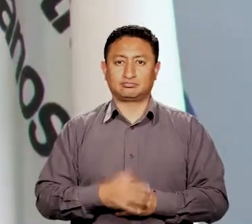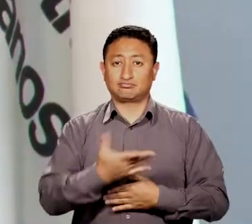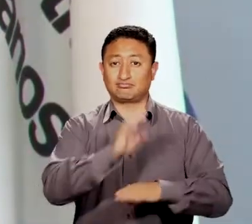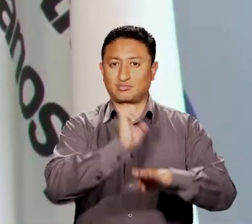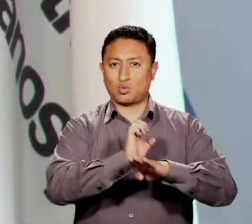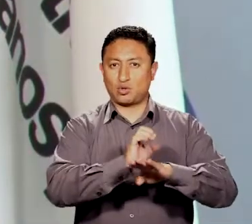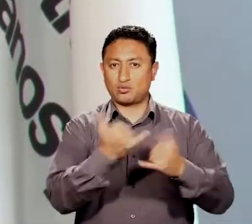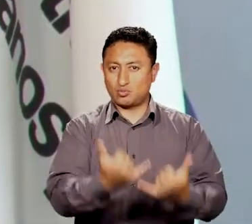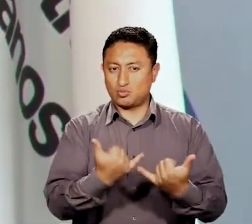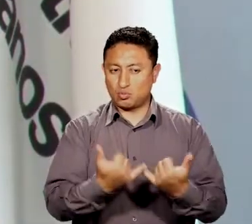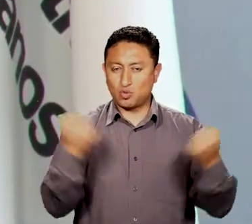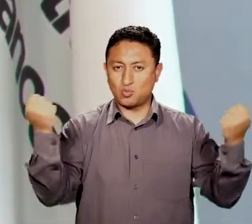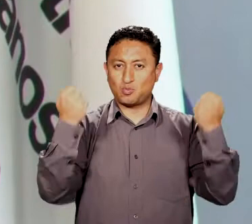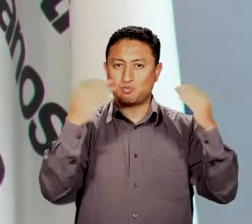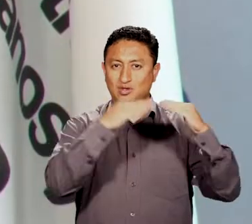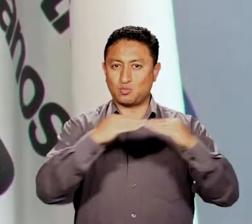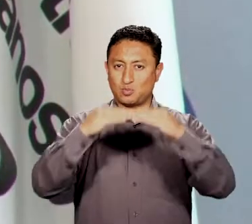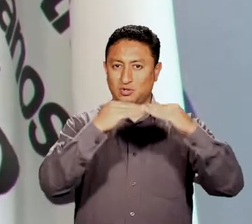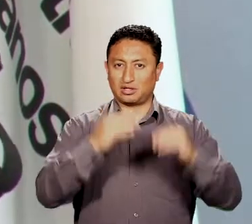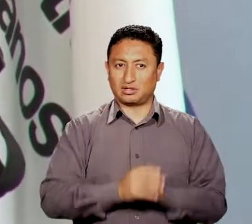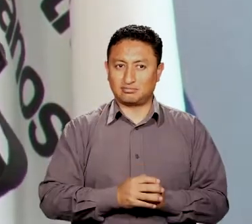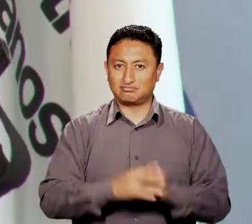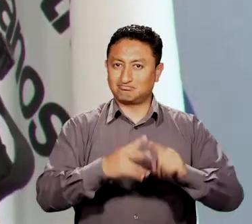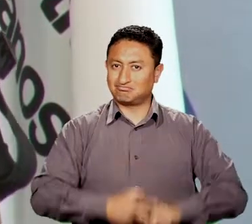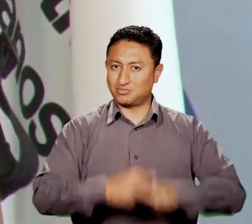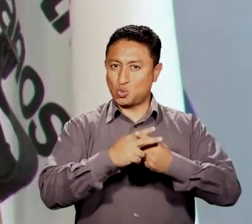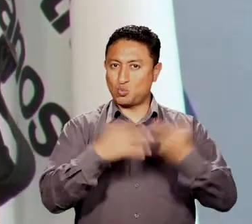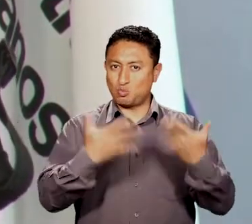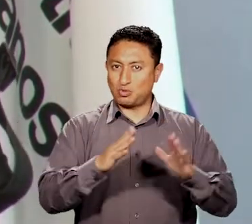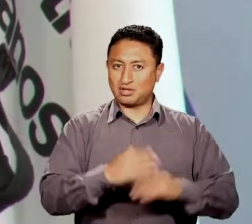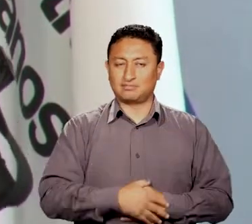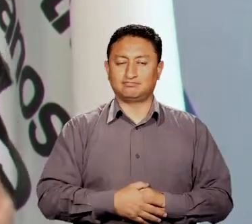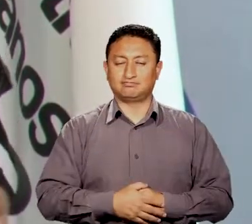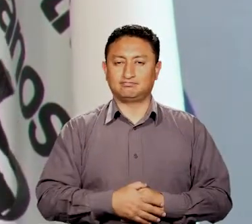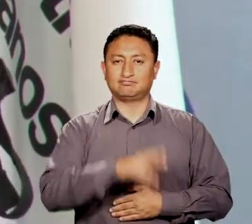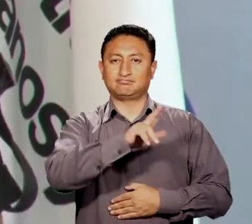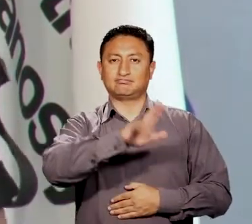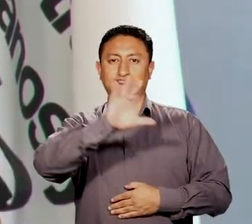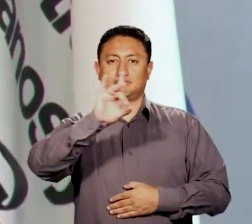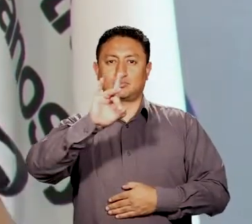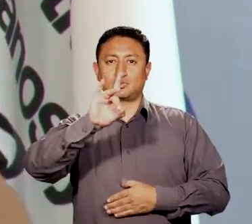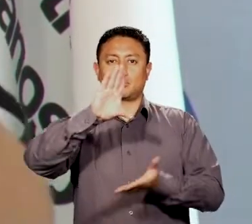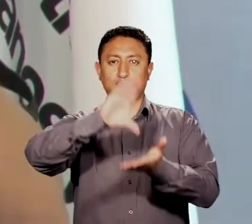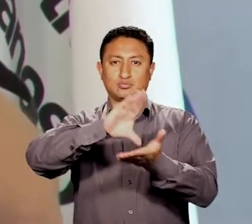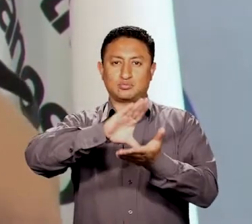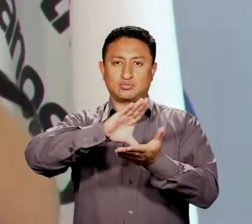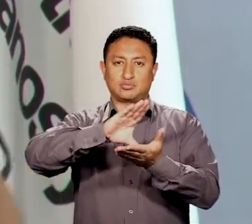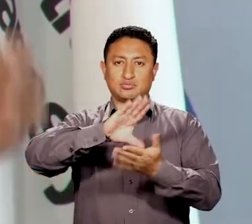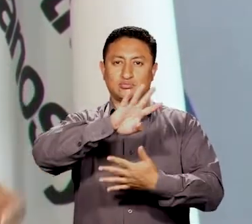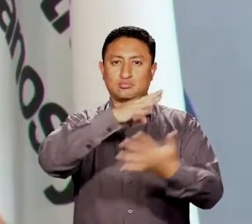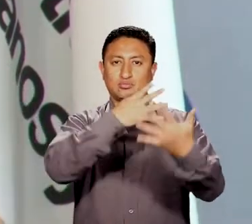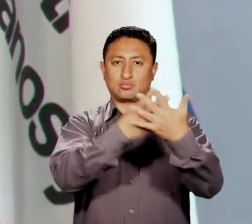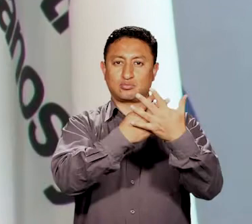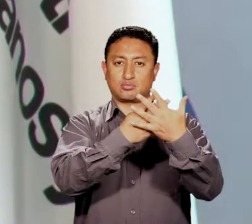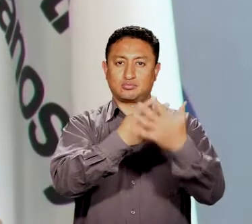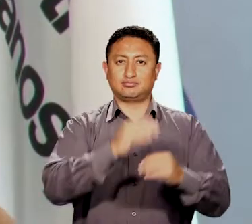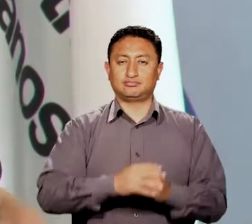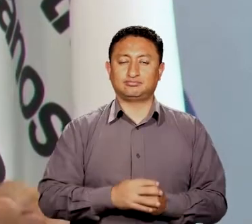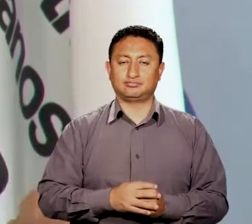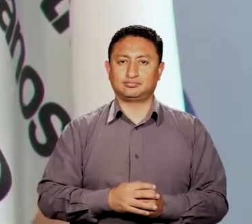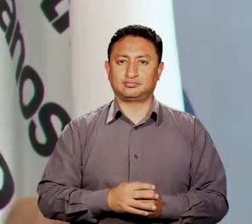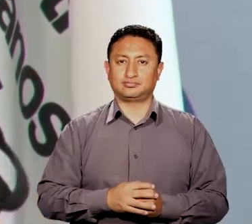está viviendo su fiesta democrática, la empieza a vivir en los 38 centros de